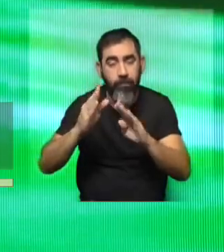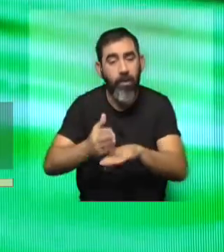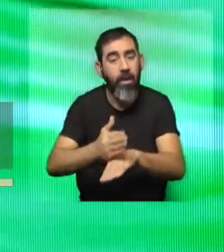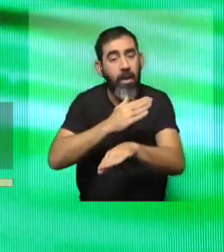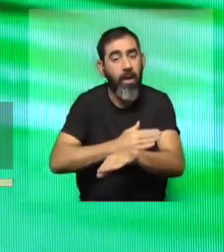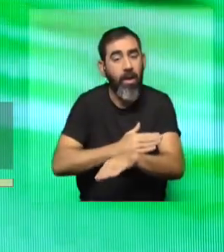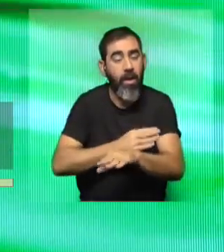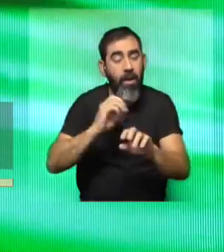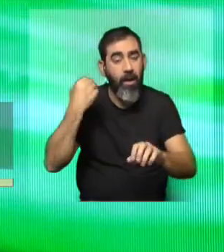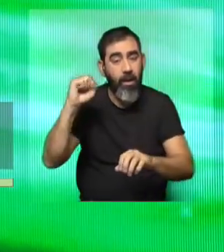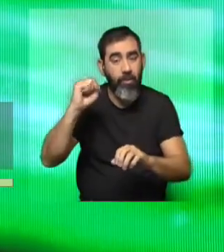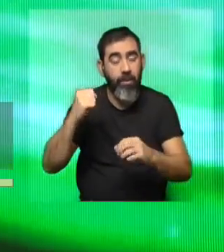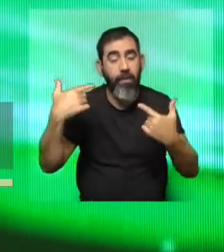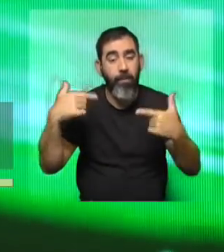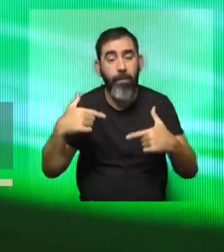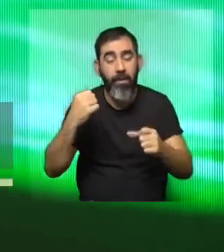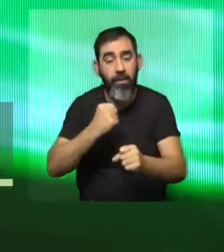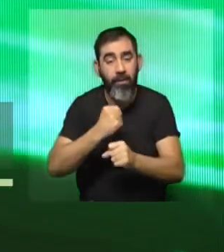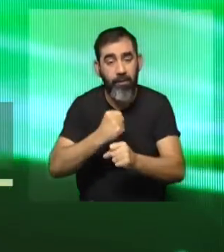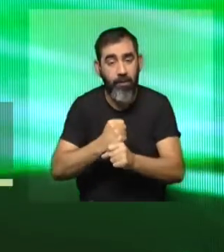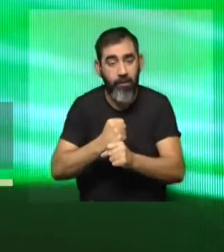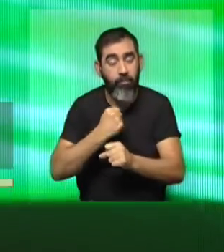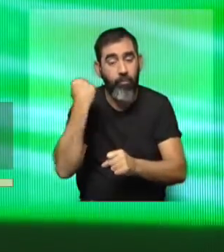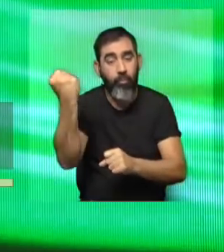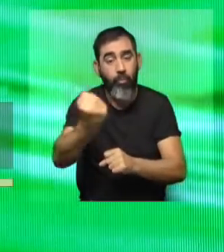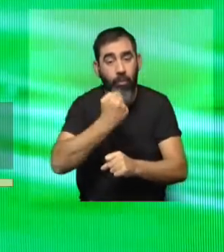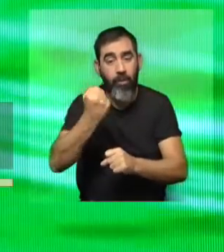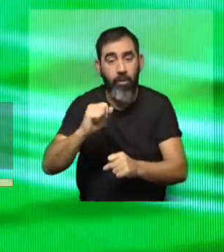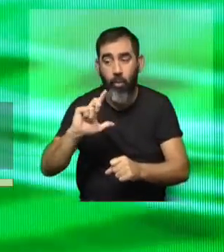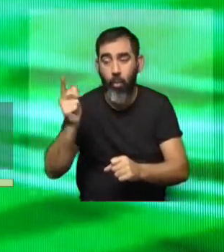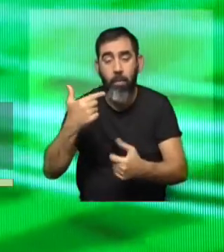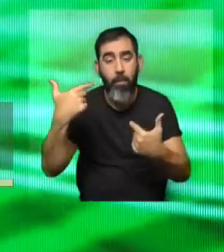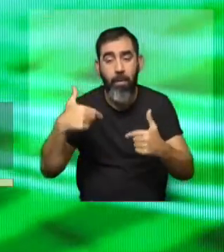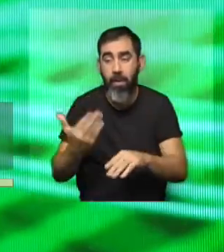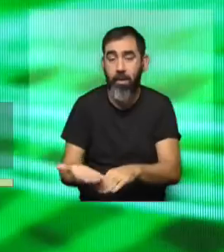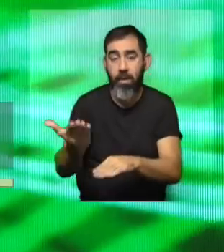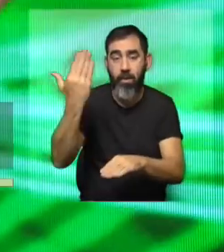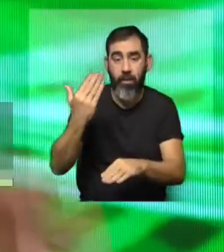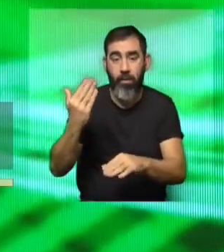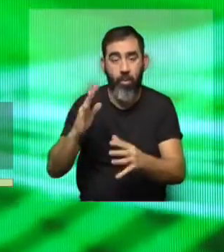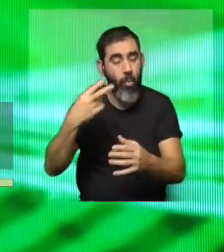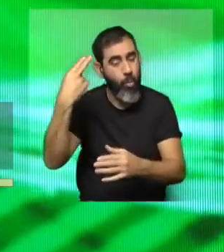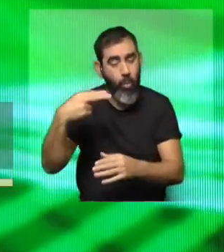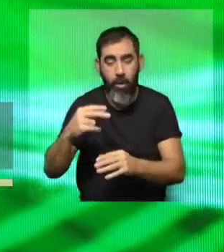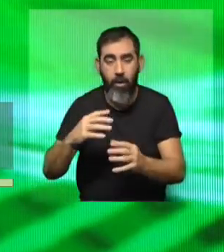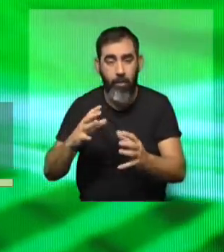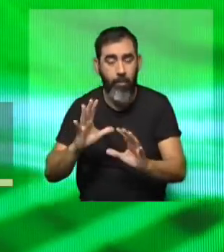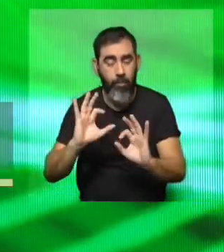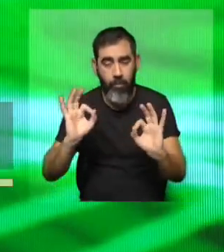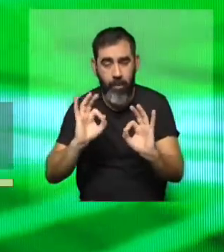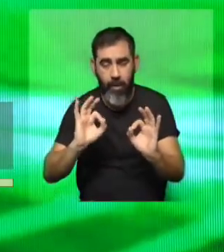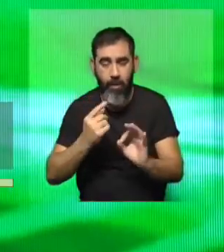causas y en eso el misterio está haciendo un trabajo Dual Me parece que ningún ministerio antes lo hizo de ningún color político este